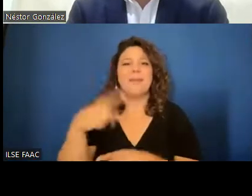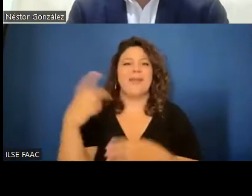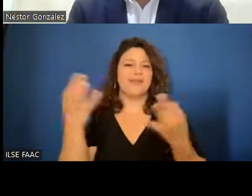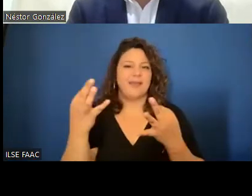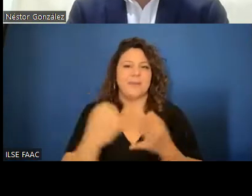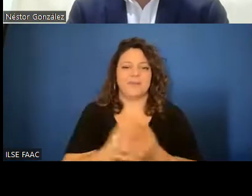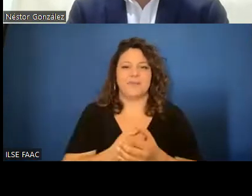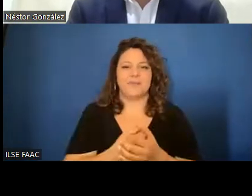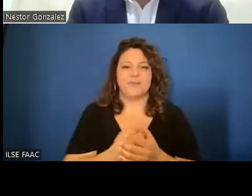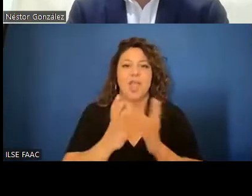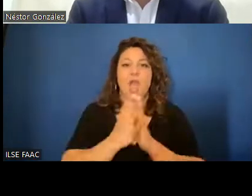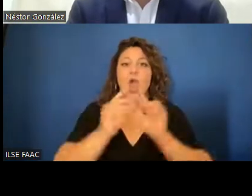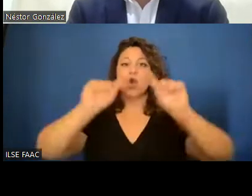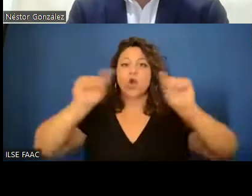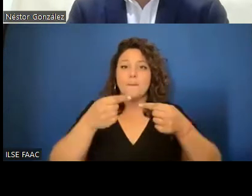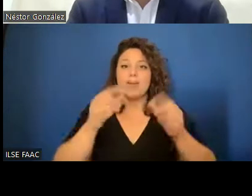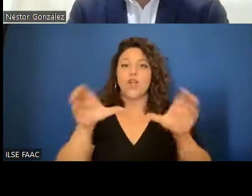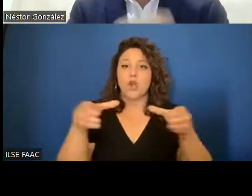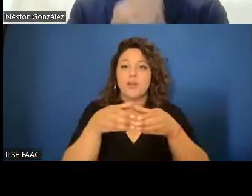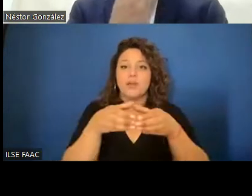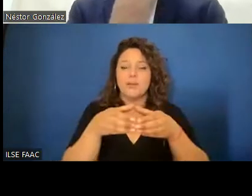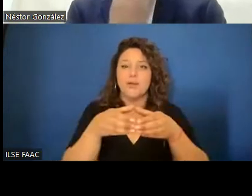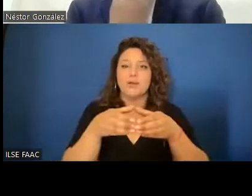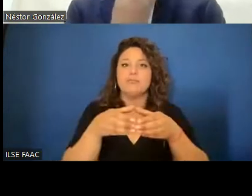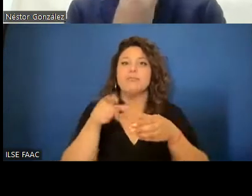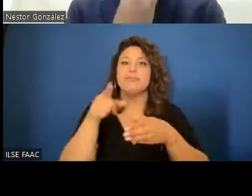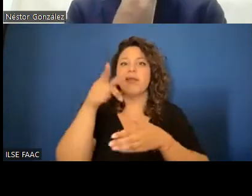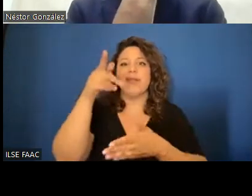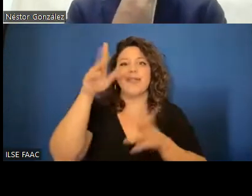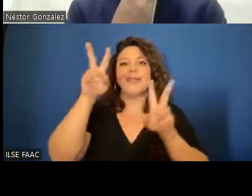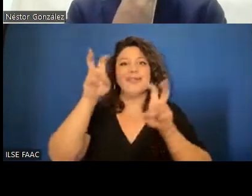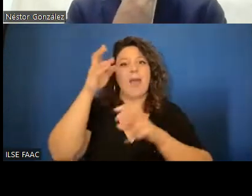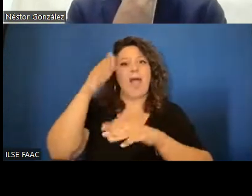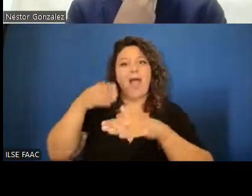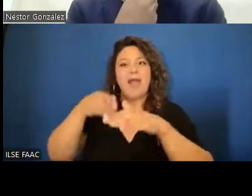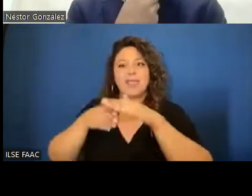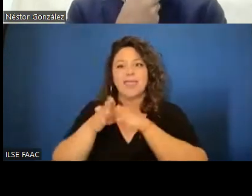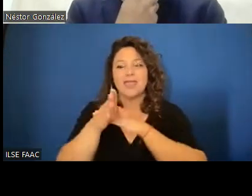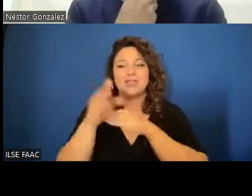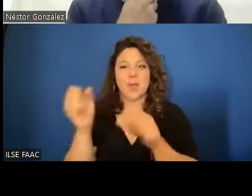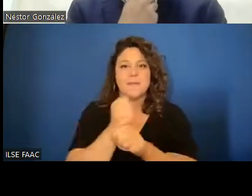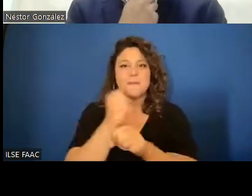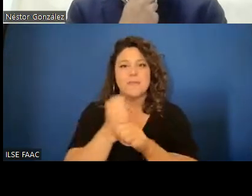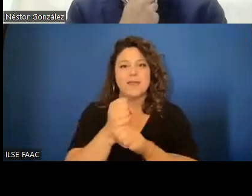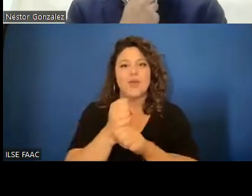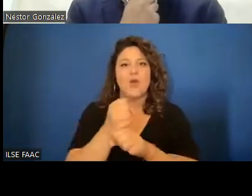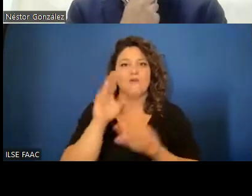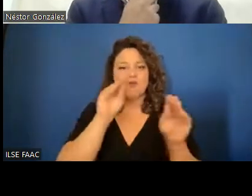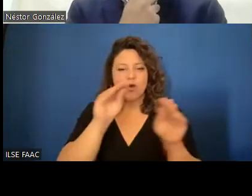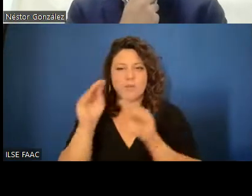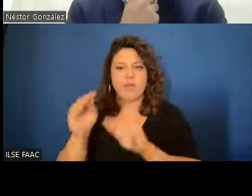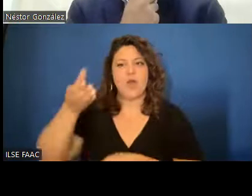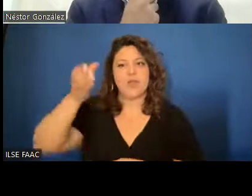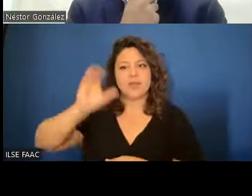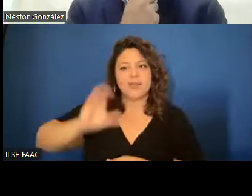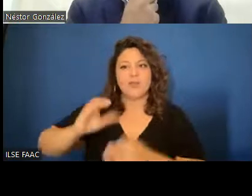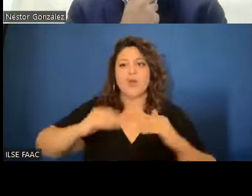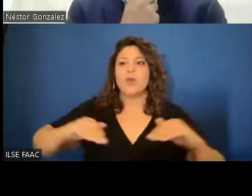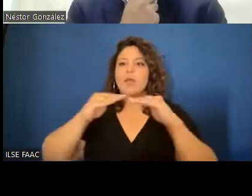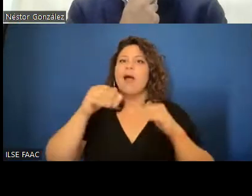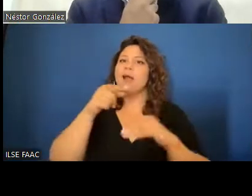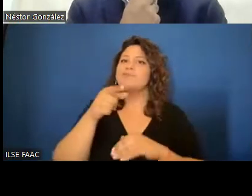a dar ni en el proceso penal, ni en los procedimientos administrativos sancionadores, ni tampoco en aquellos procesos que estén relacionados con la disciplina